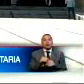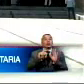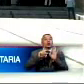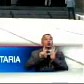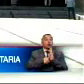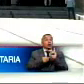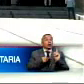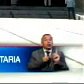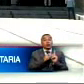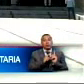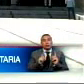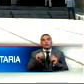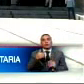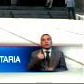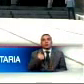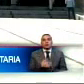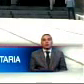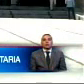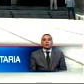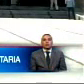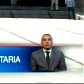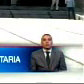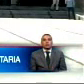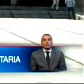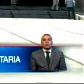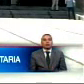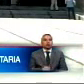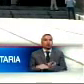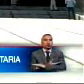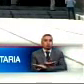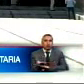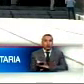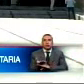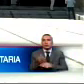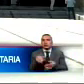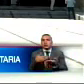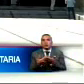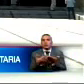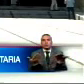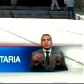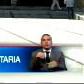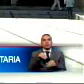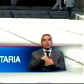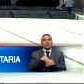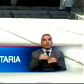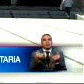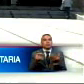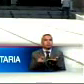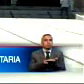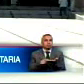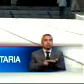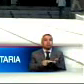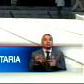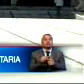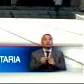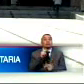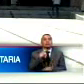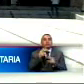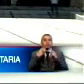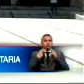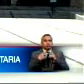Posterior a eso, tendremos ya las recomendaciones que se entregarán en esta sesión y que serán parte de